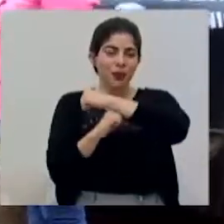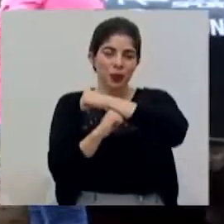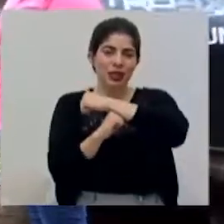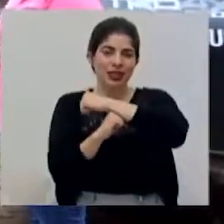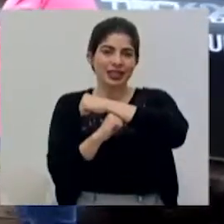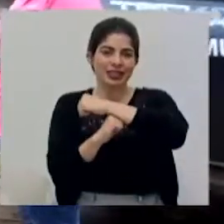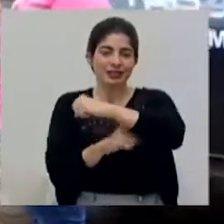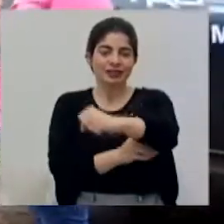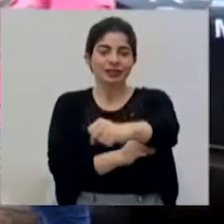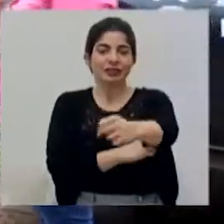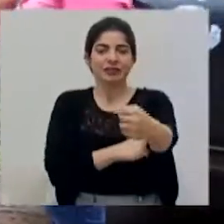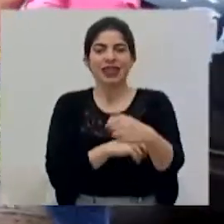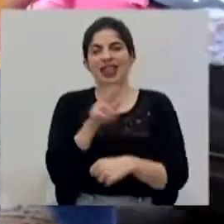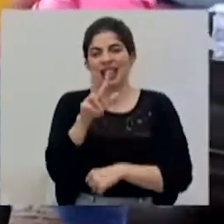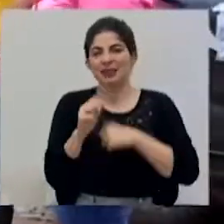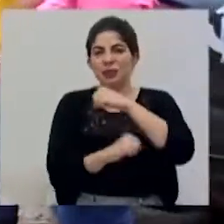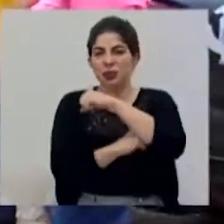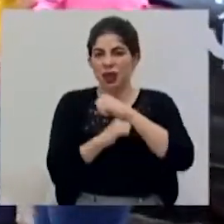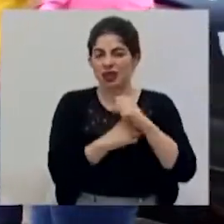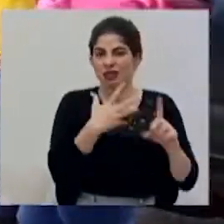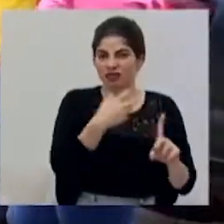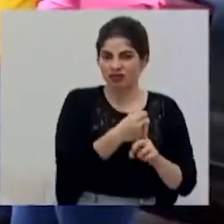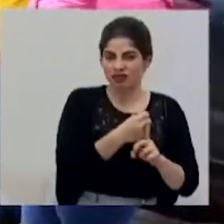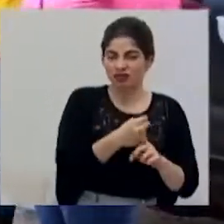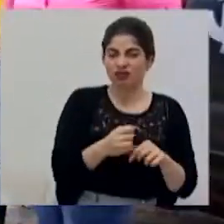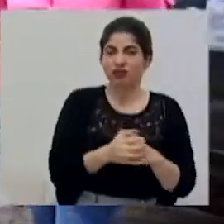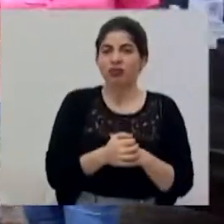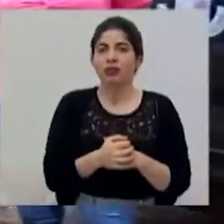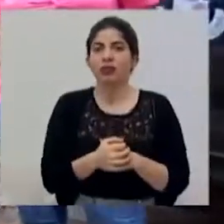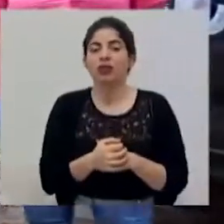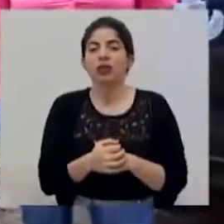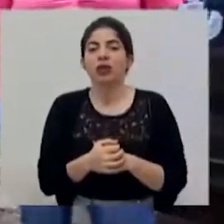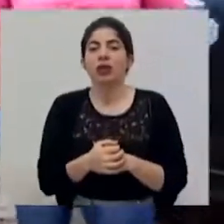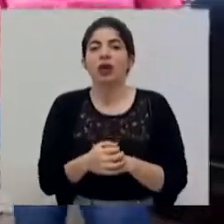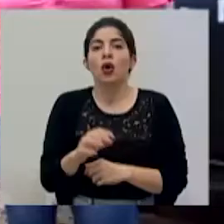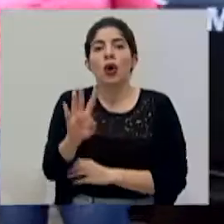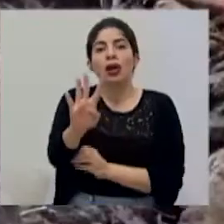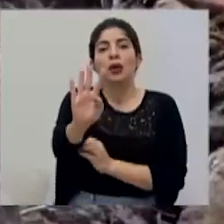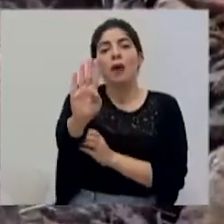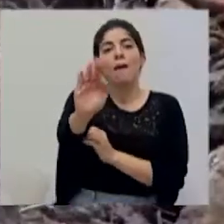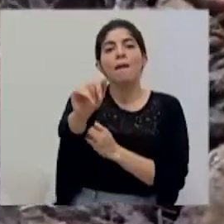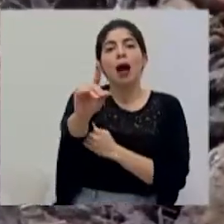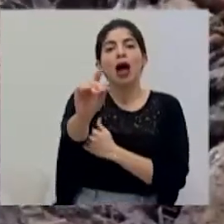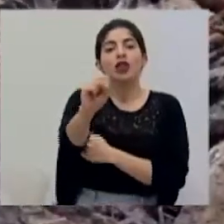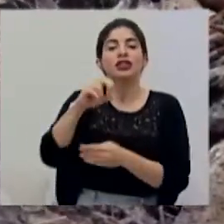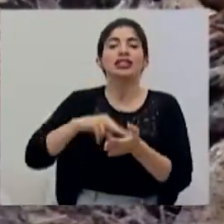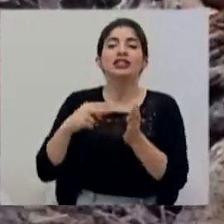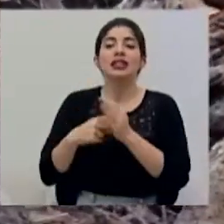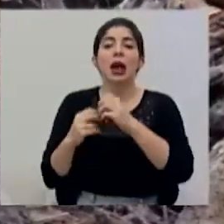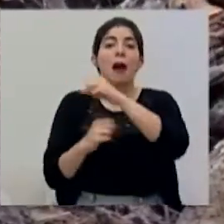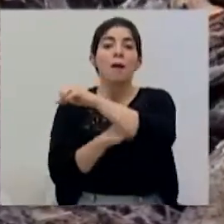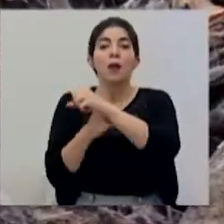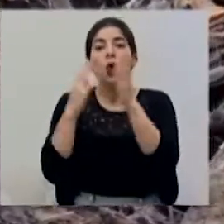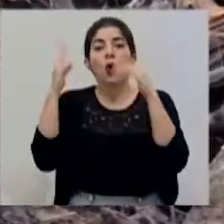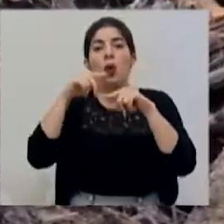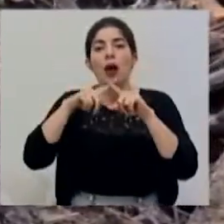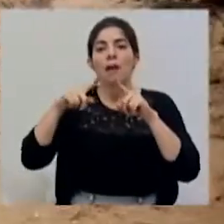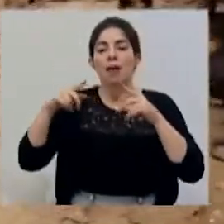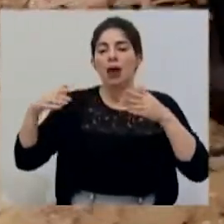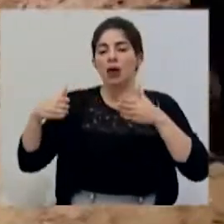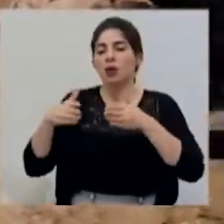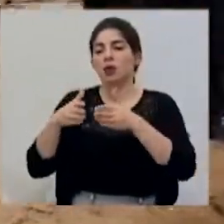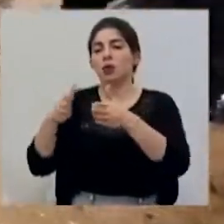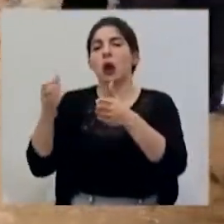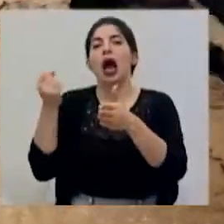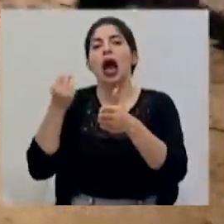están también afectados, 4 vados, también que son un paso donde no hay un puente, pero se prepara una superficie para que